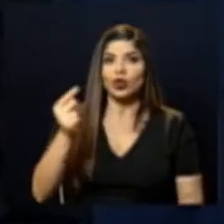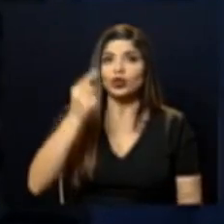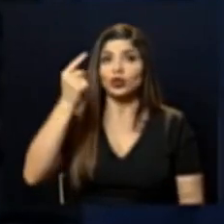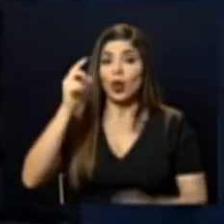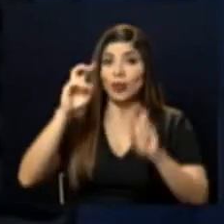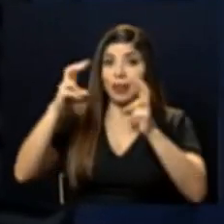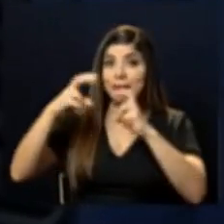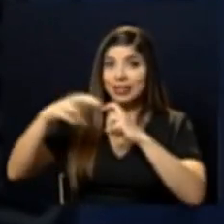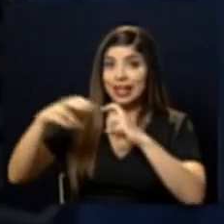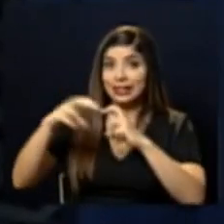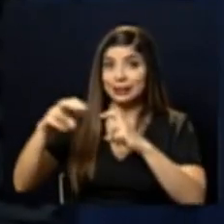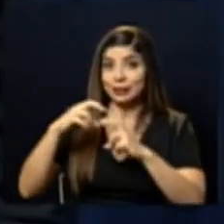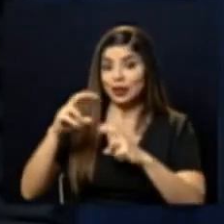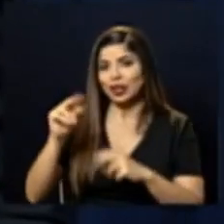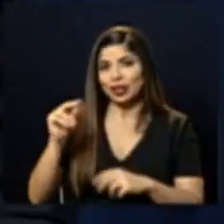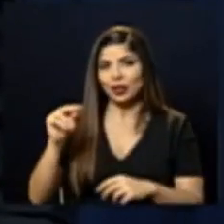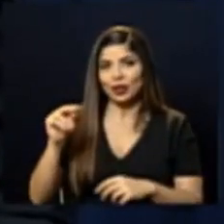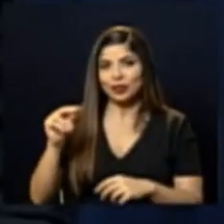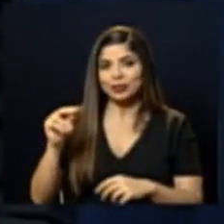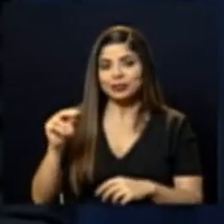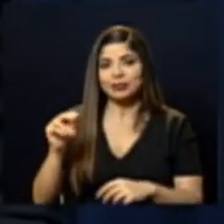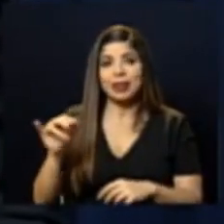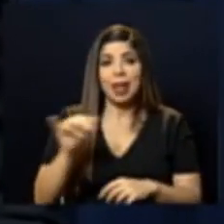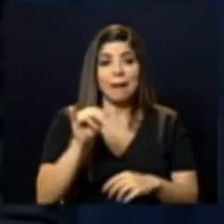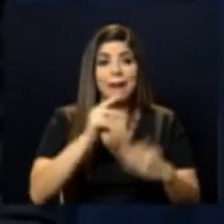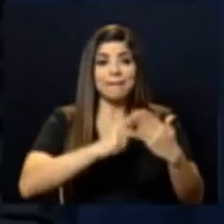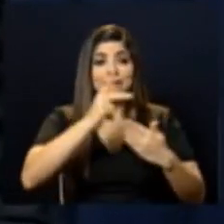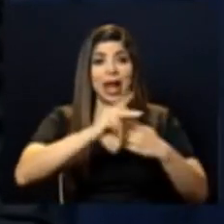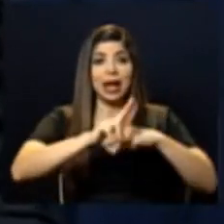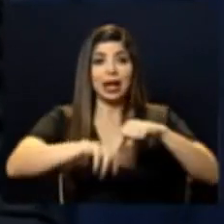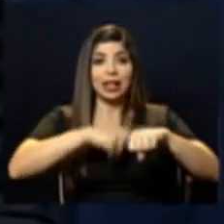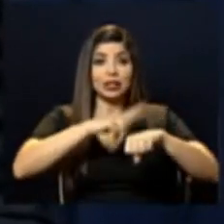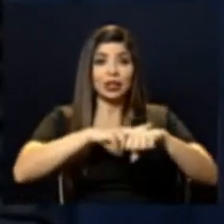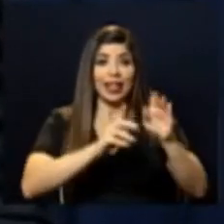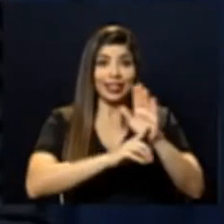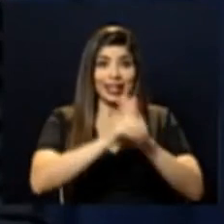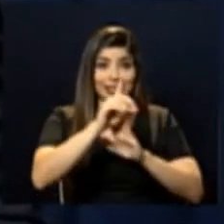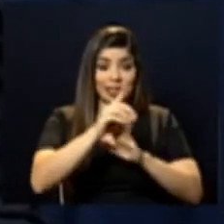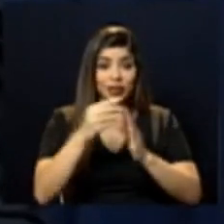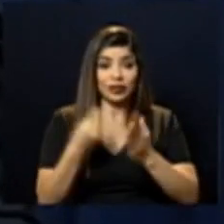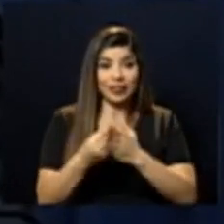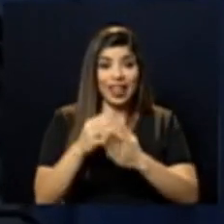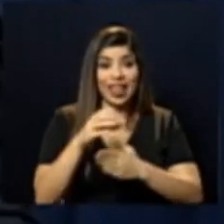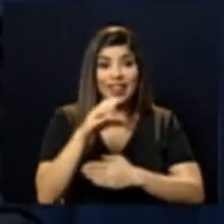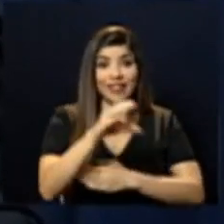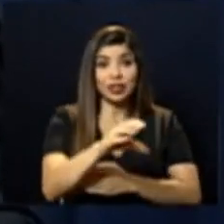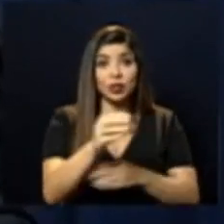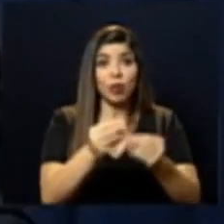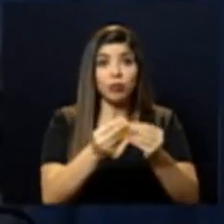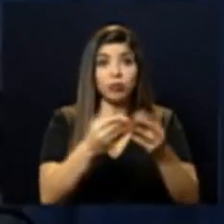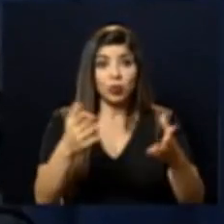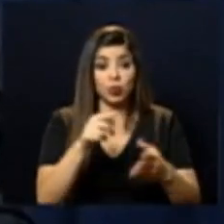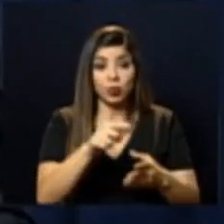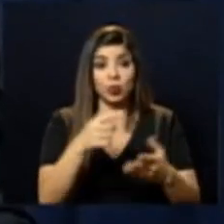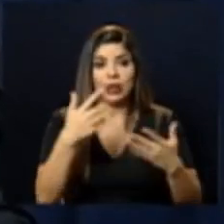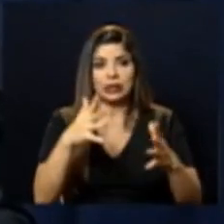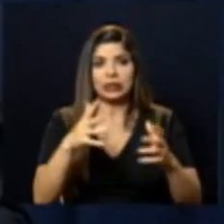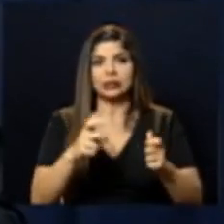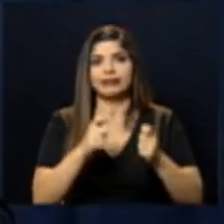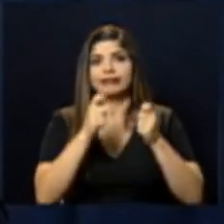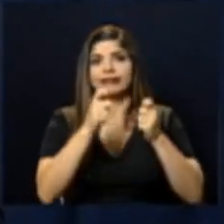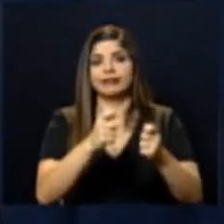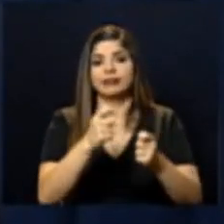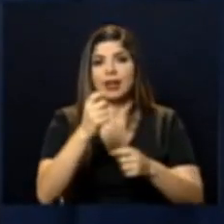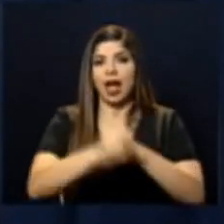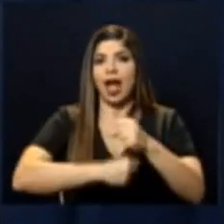los temas de transporte. El Plan Nacional de Desarrollo y de Inversión Pública, presentado